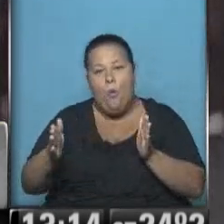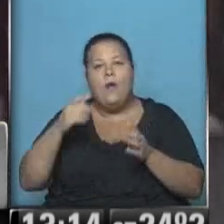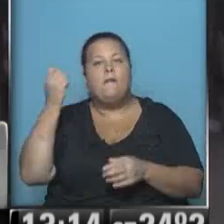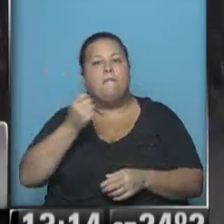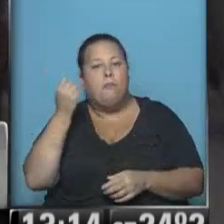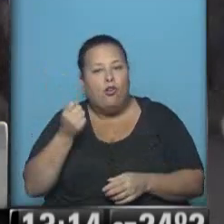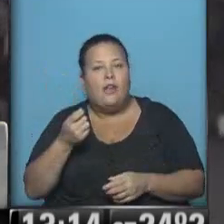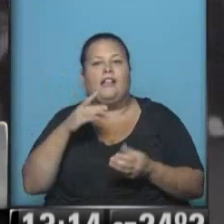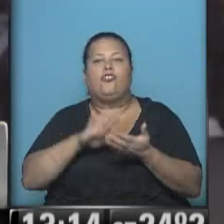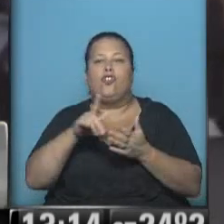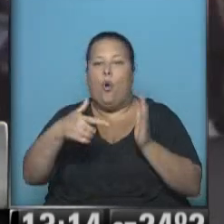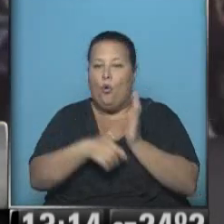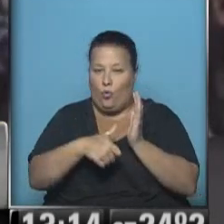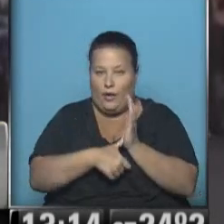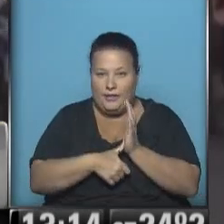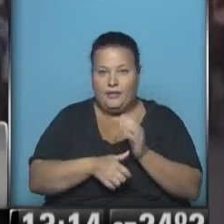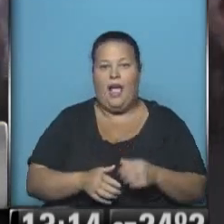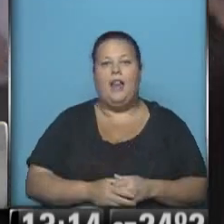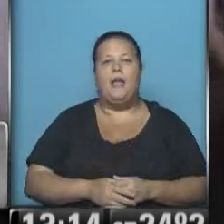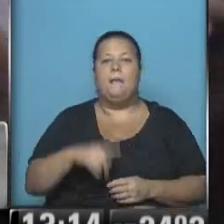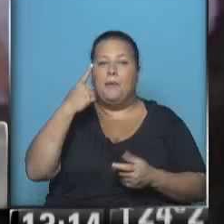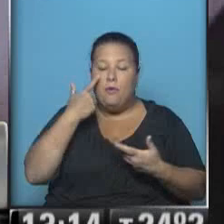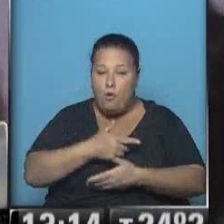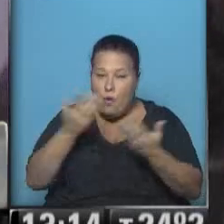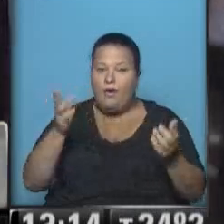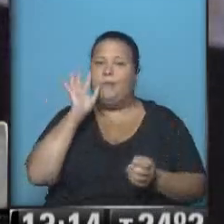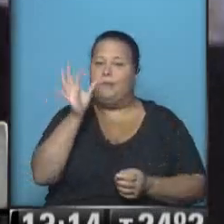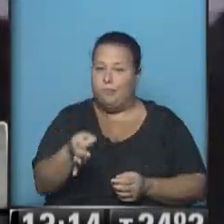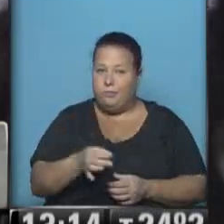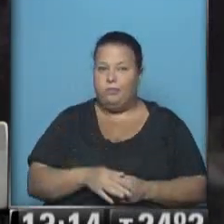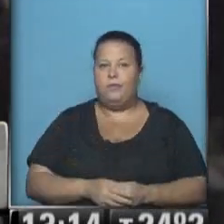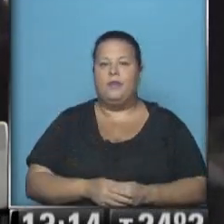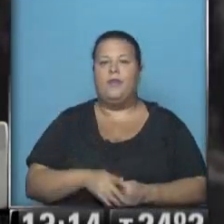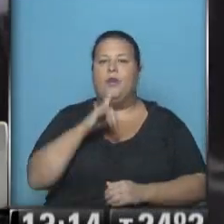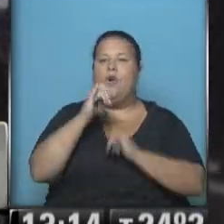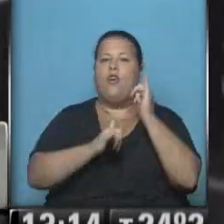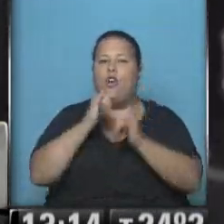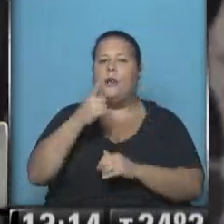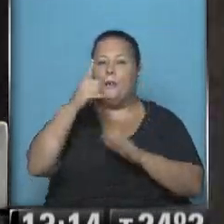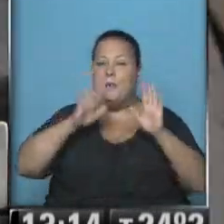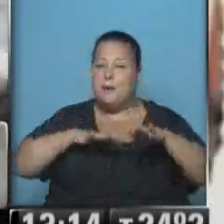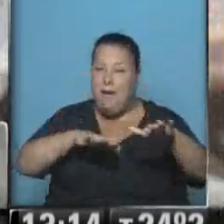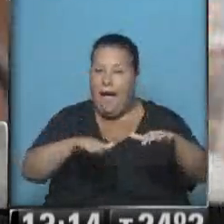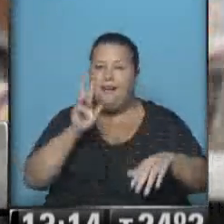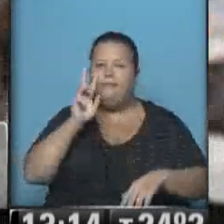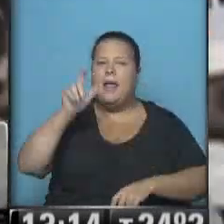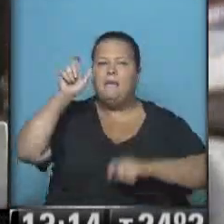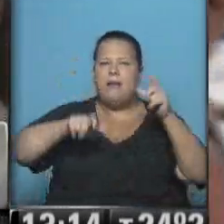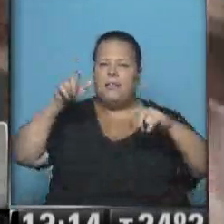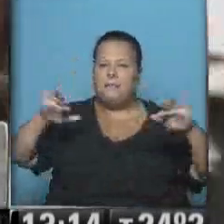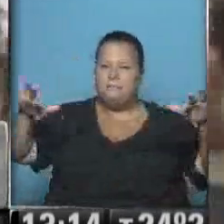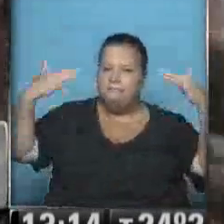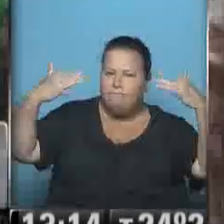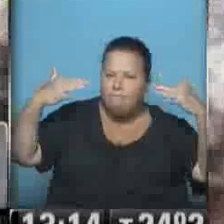importantes y motivos de este documental de la primera entrega se ve esto contar Íbamos en la primera marcha dice y veíamos que la gente nos